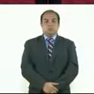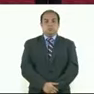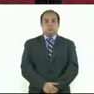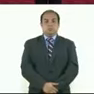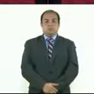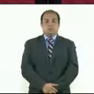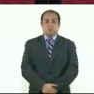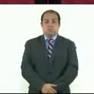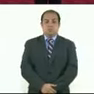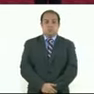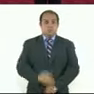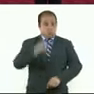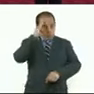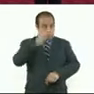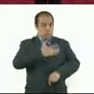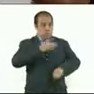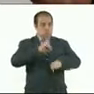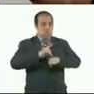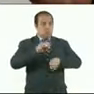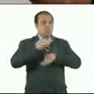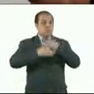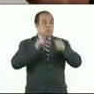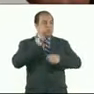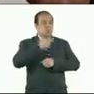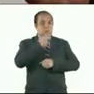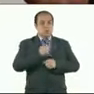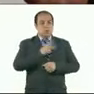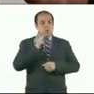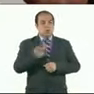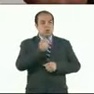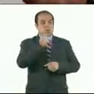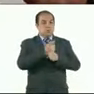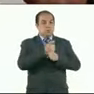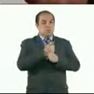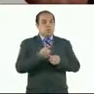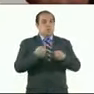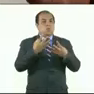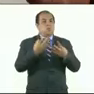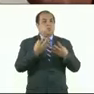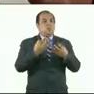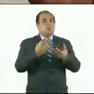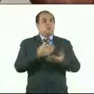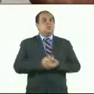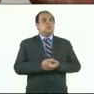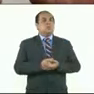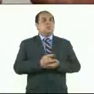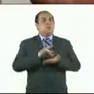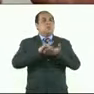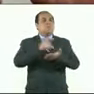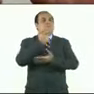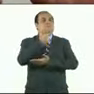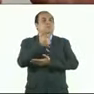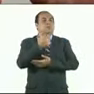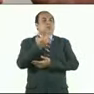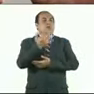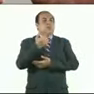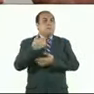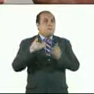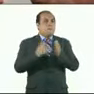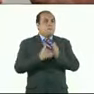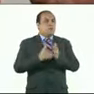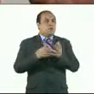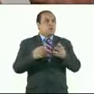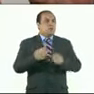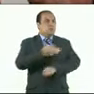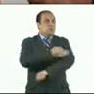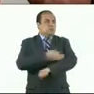¿Qué tal? Buenos días a todos y a todos. Pues preguntarles en un principio de cuánto sería el apoyo que se va a dar a estas 50.000 personas o